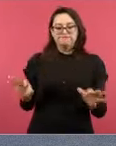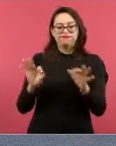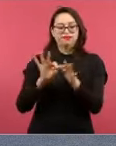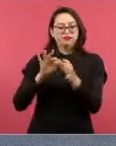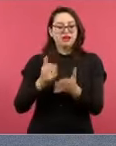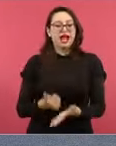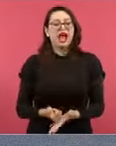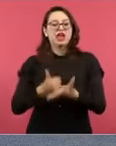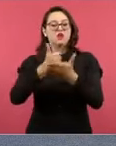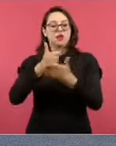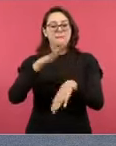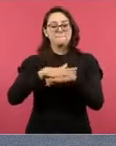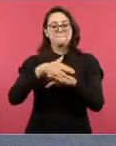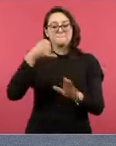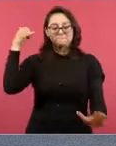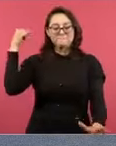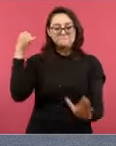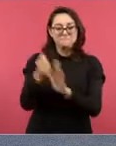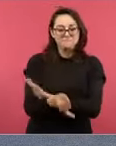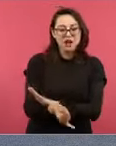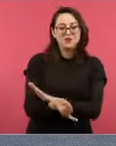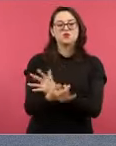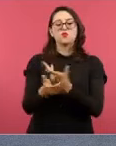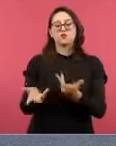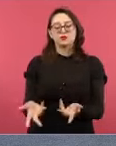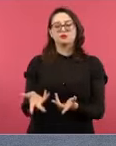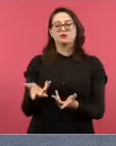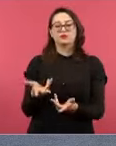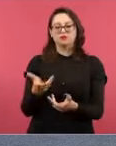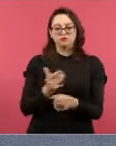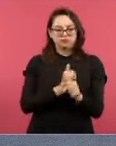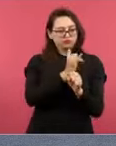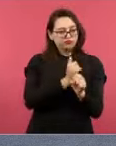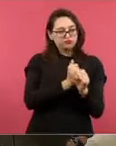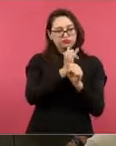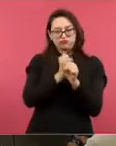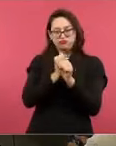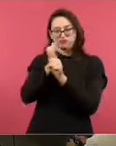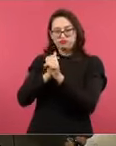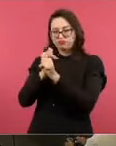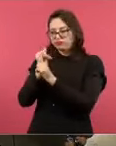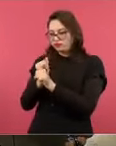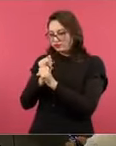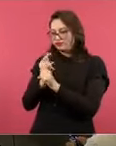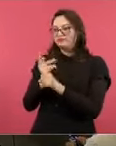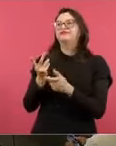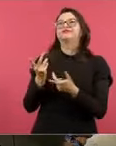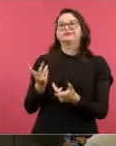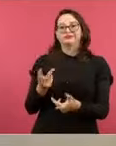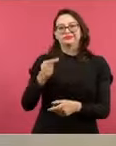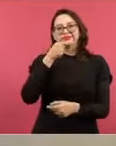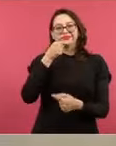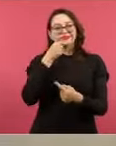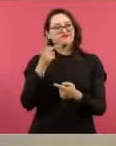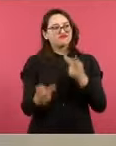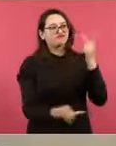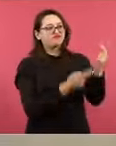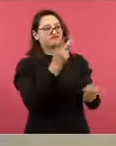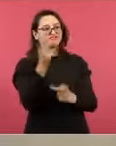permite profundizar más para que podamos buscar esas respuestas a las preguntas que abren